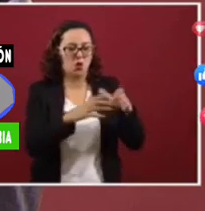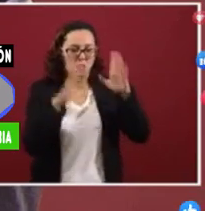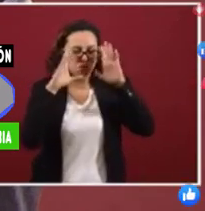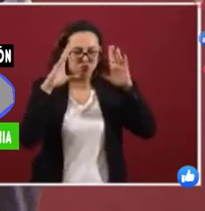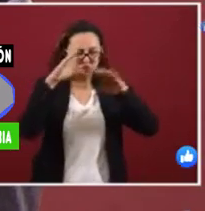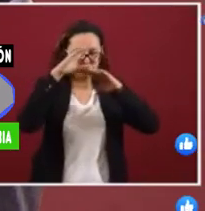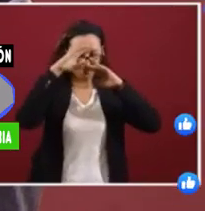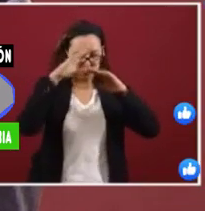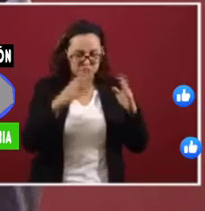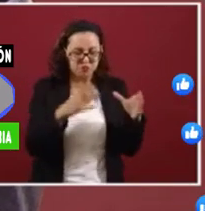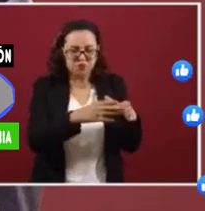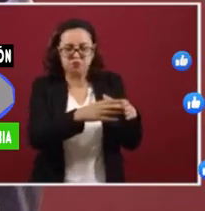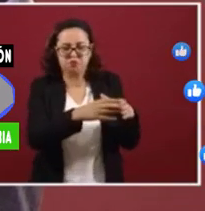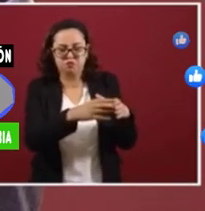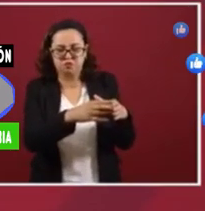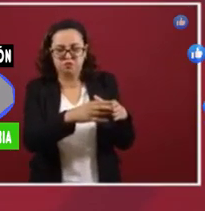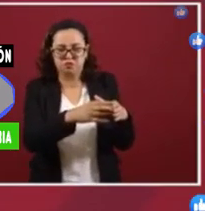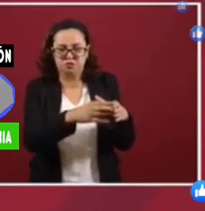que no